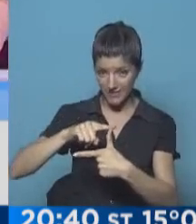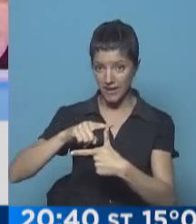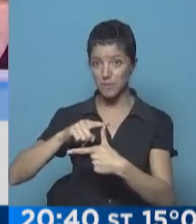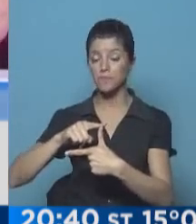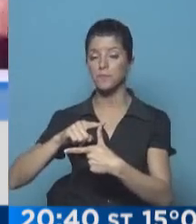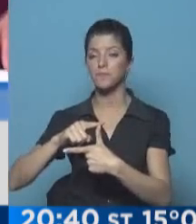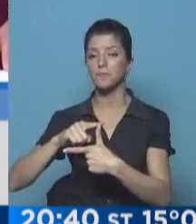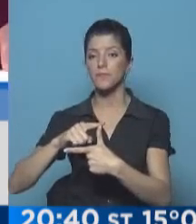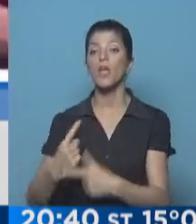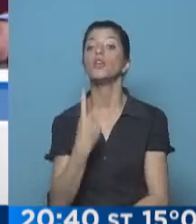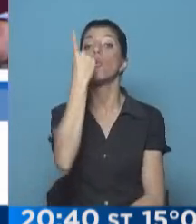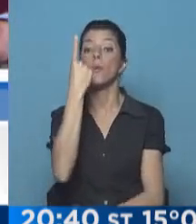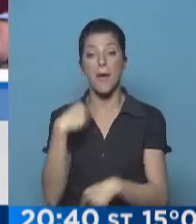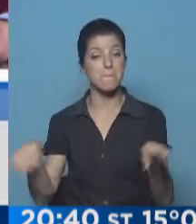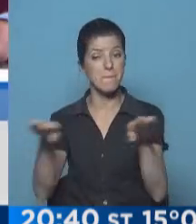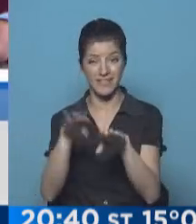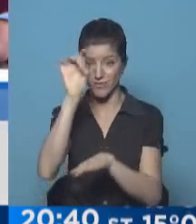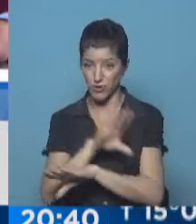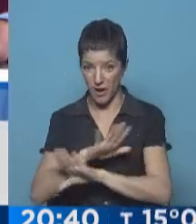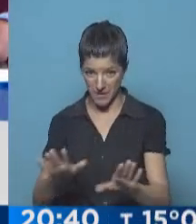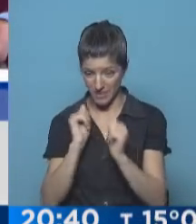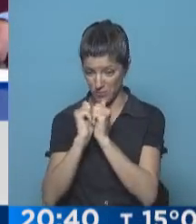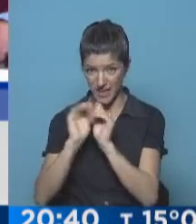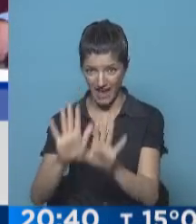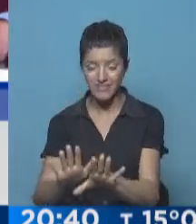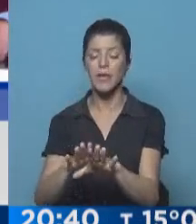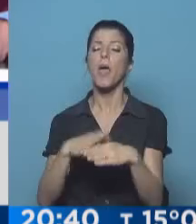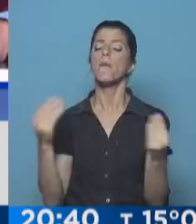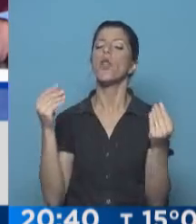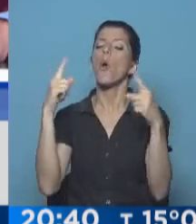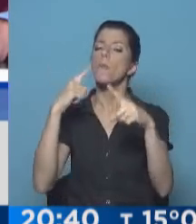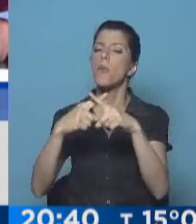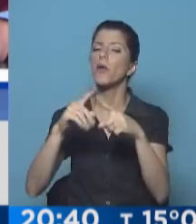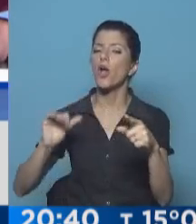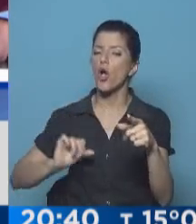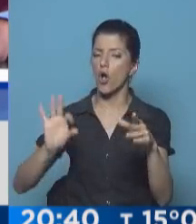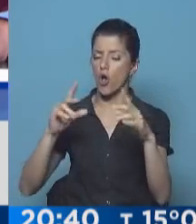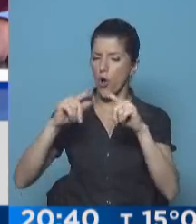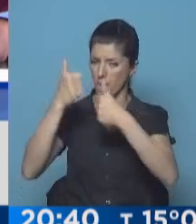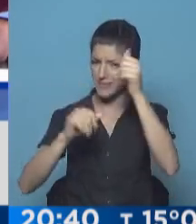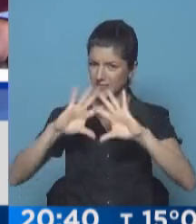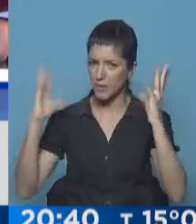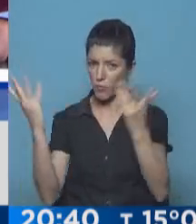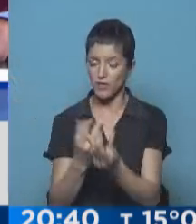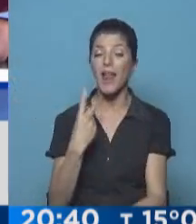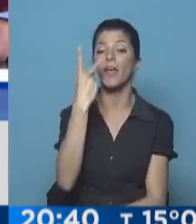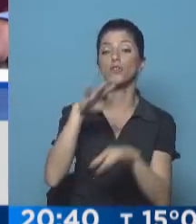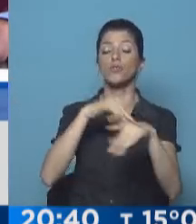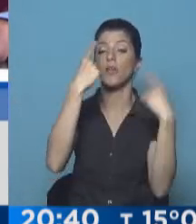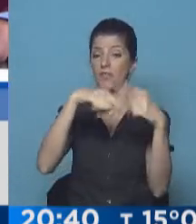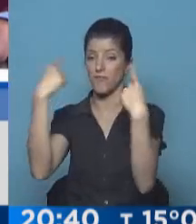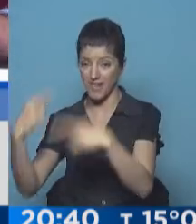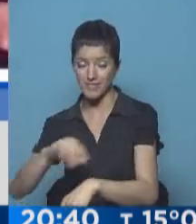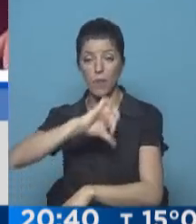con un empate lo llamativo es que por mundiales bueno por mundiales Los Pumas han ganado dos veces contra uno